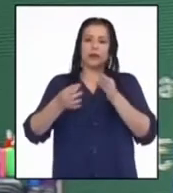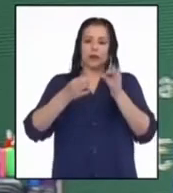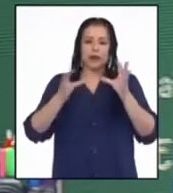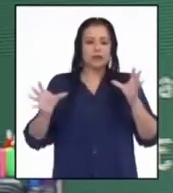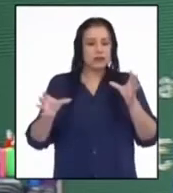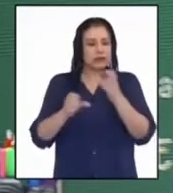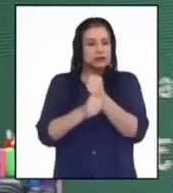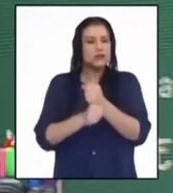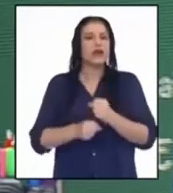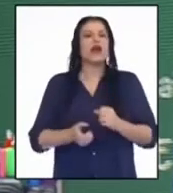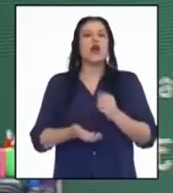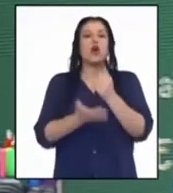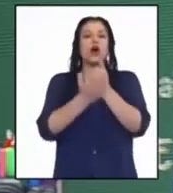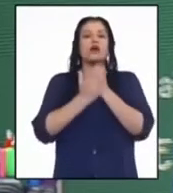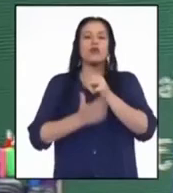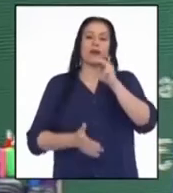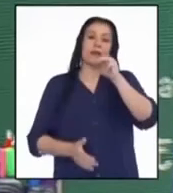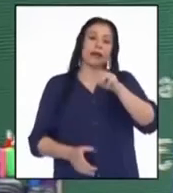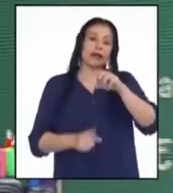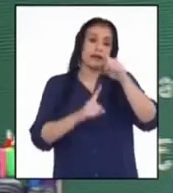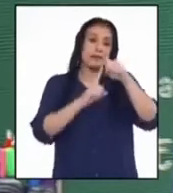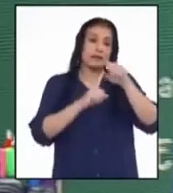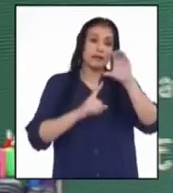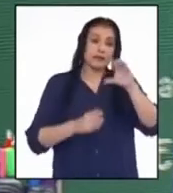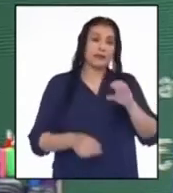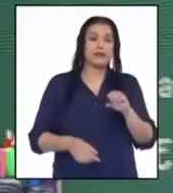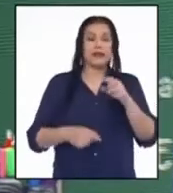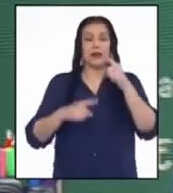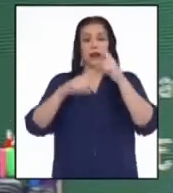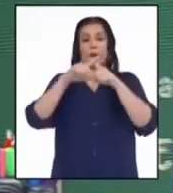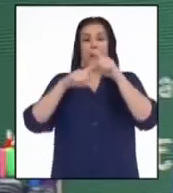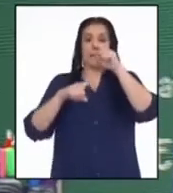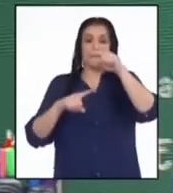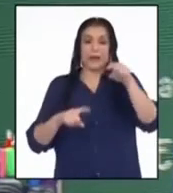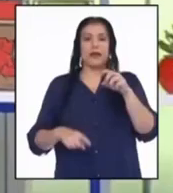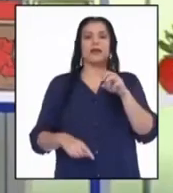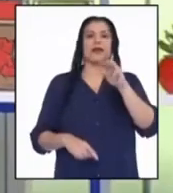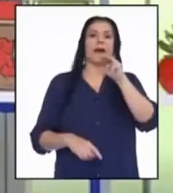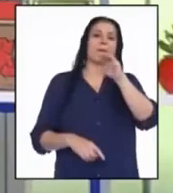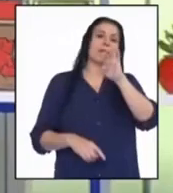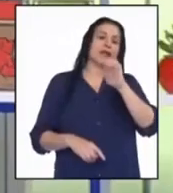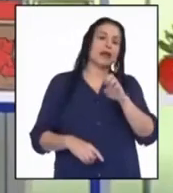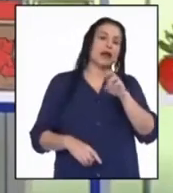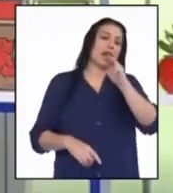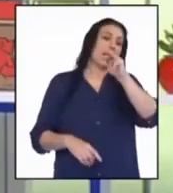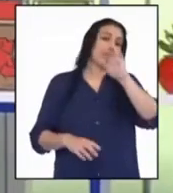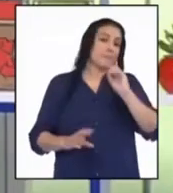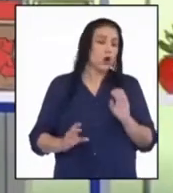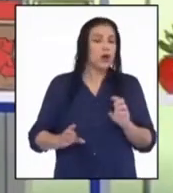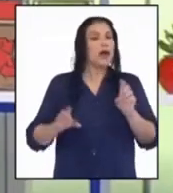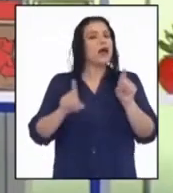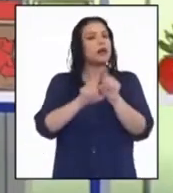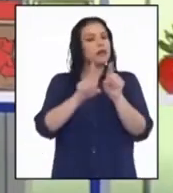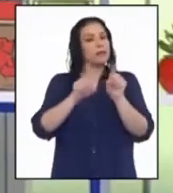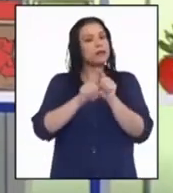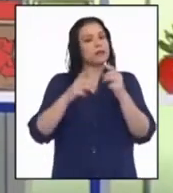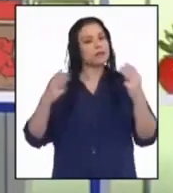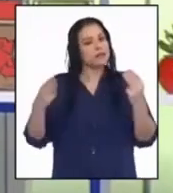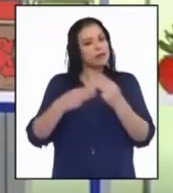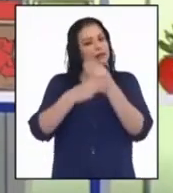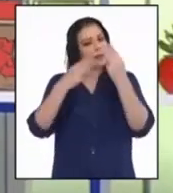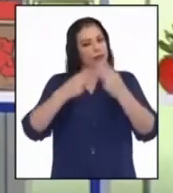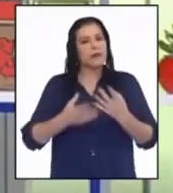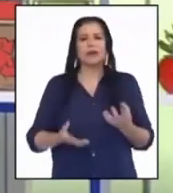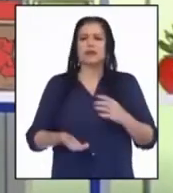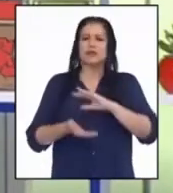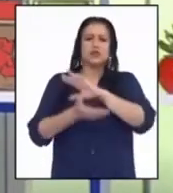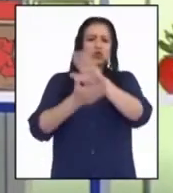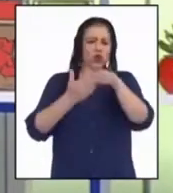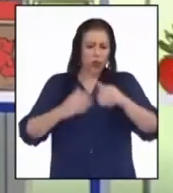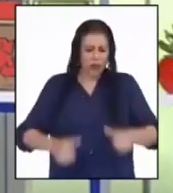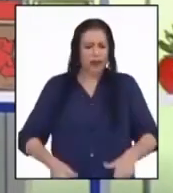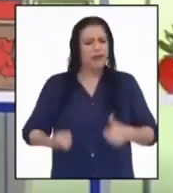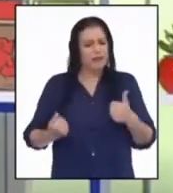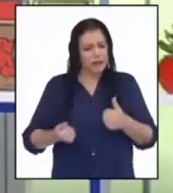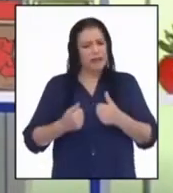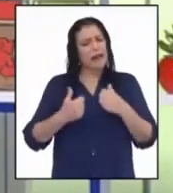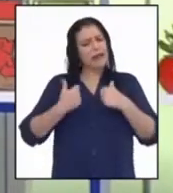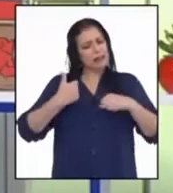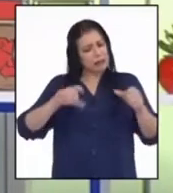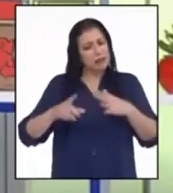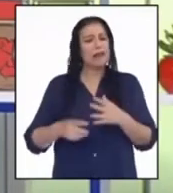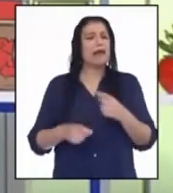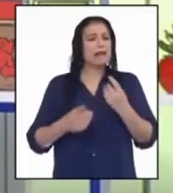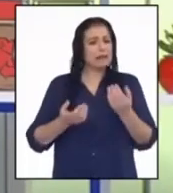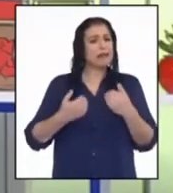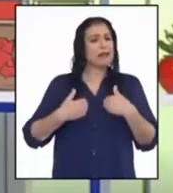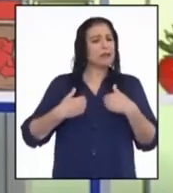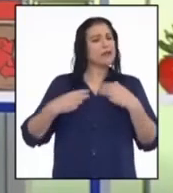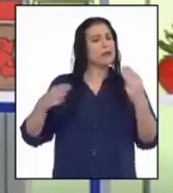ayuda de las medidas de tendencia central, media, mediana y moda. También podemos decir que la matemática está presente en todas nuestras actividades